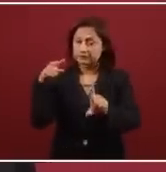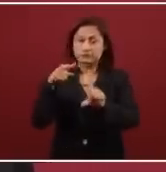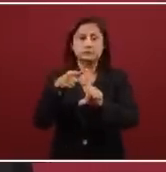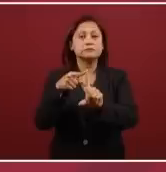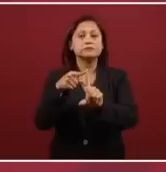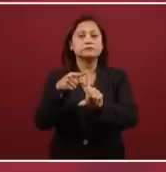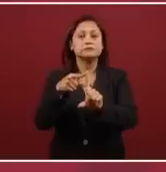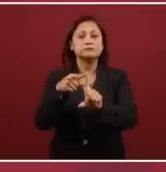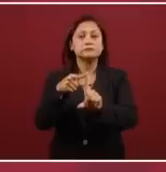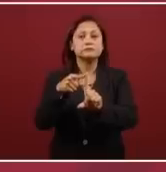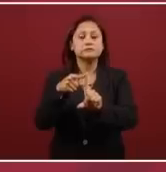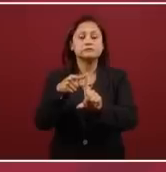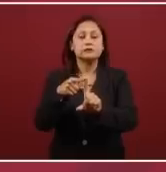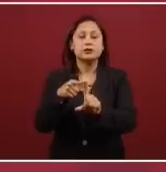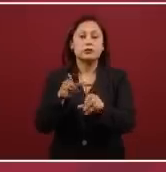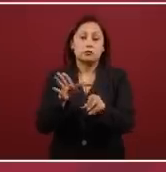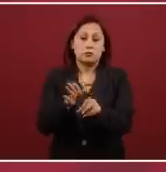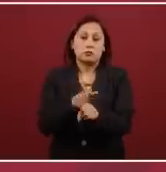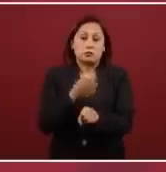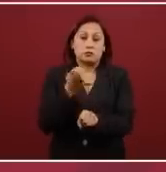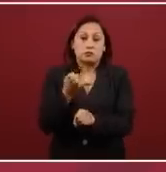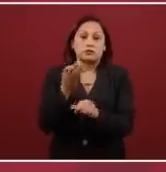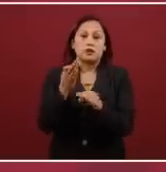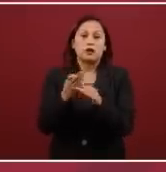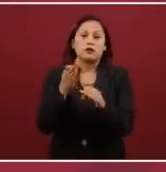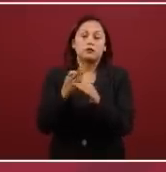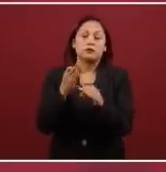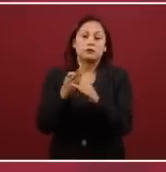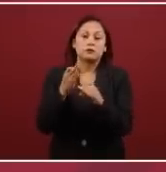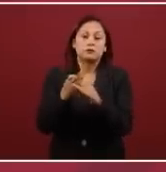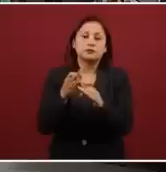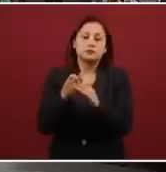estamos incrementando la ayuda